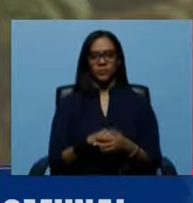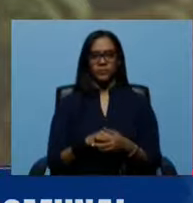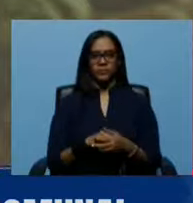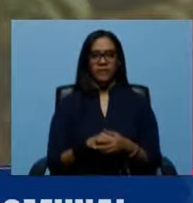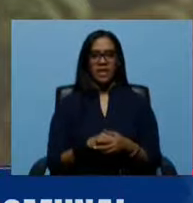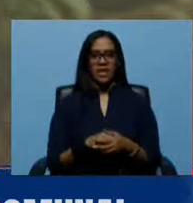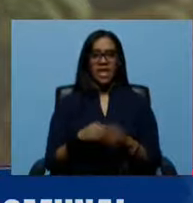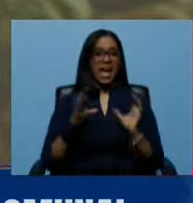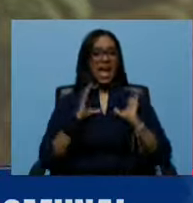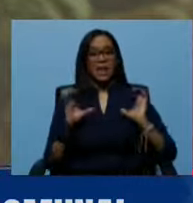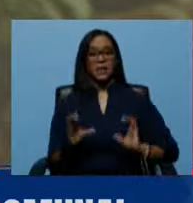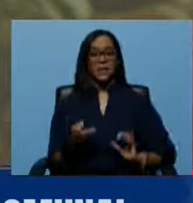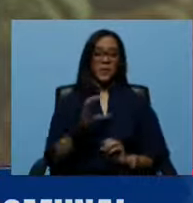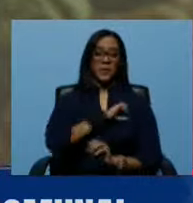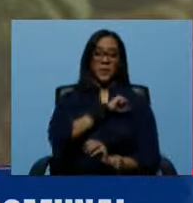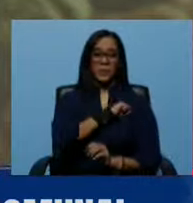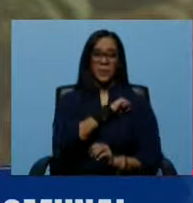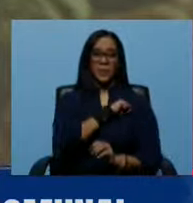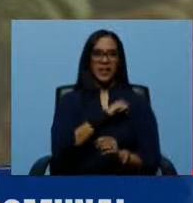cuerpo cobarde, ¿verdad?